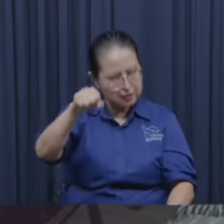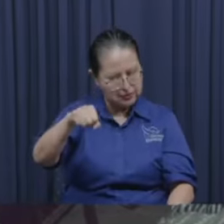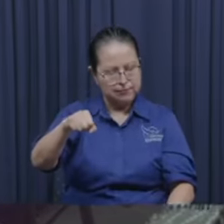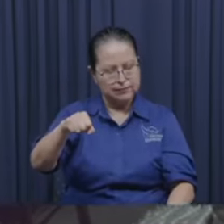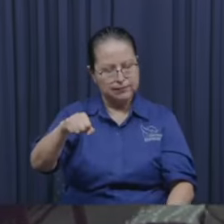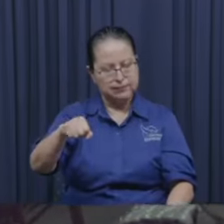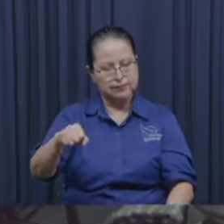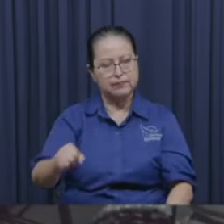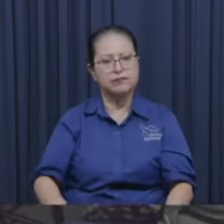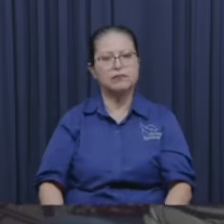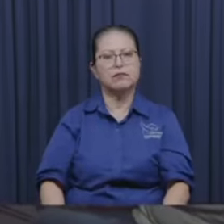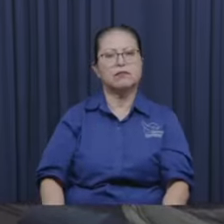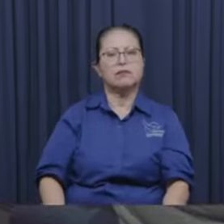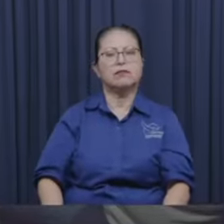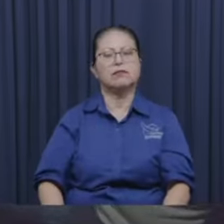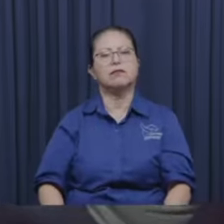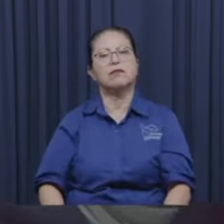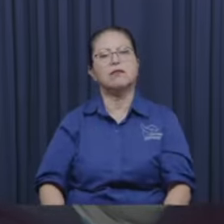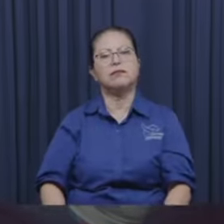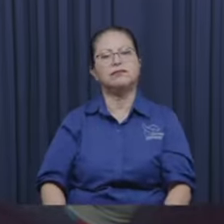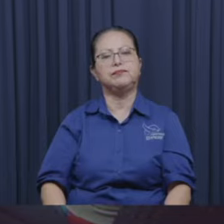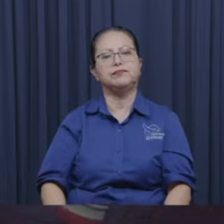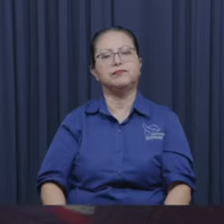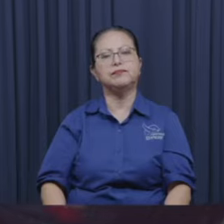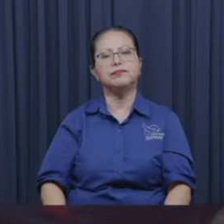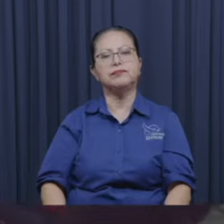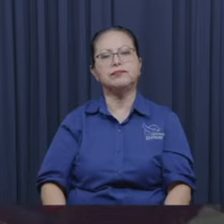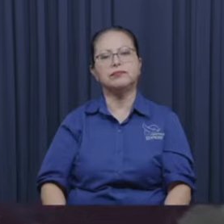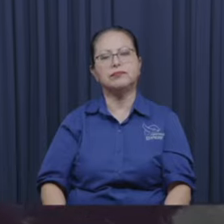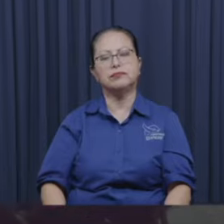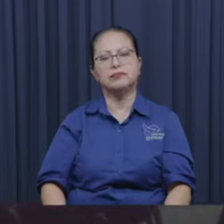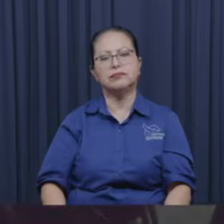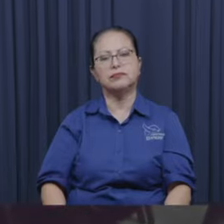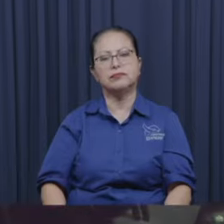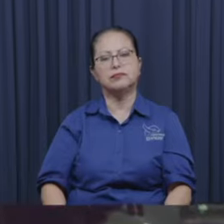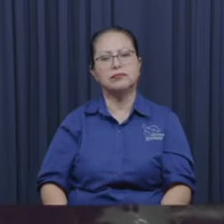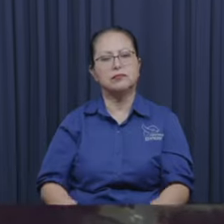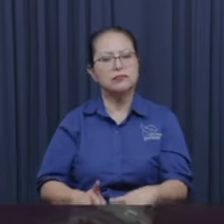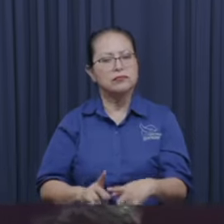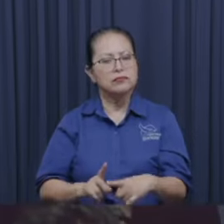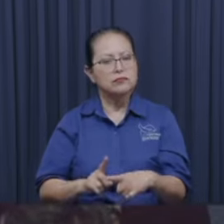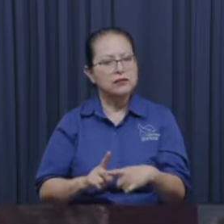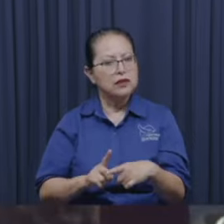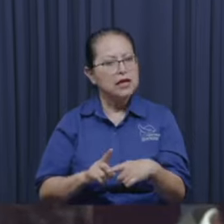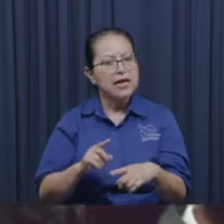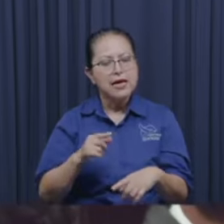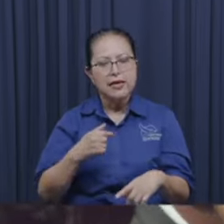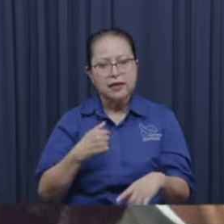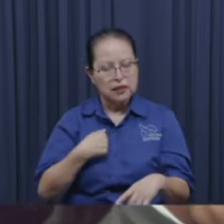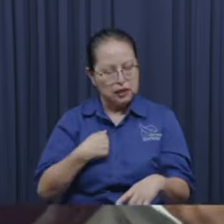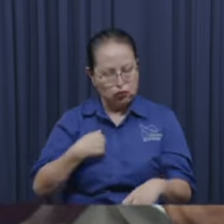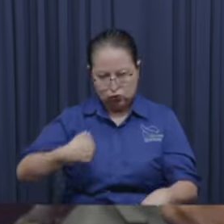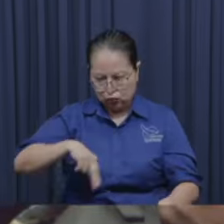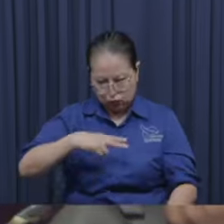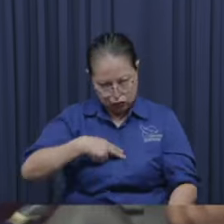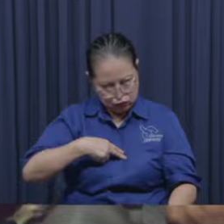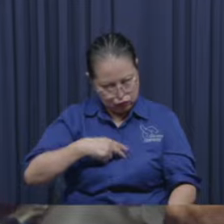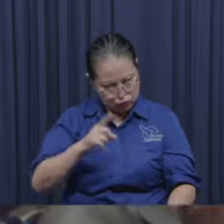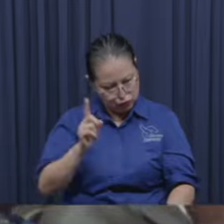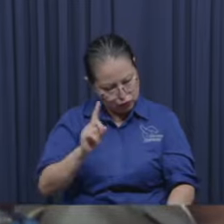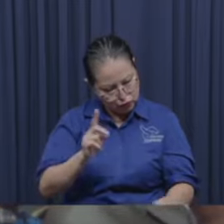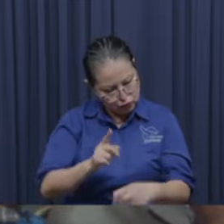ahora no depende de cómo vayamos a estar nosotros